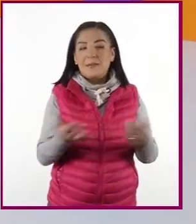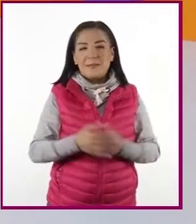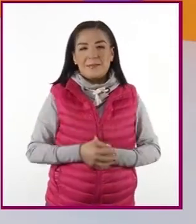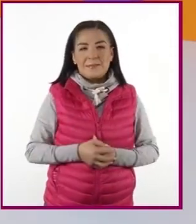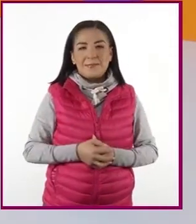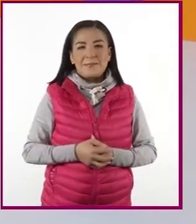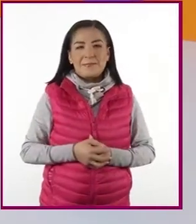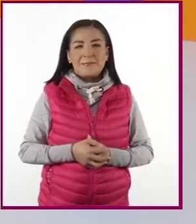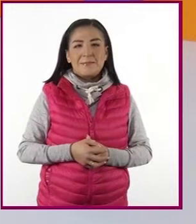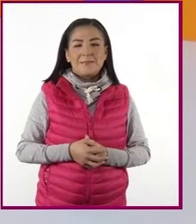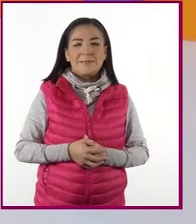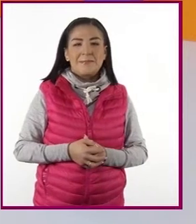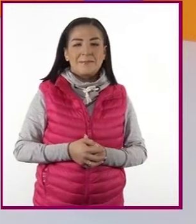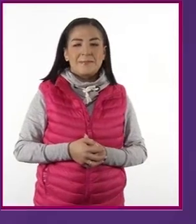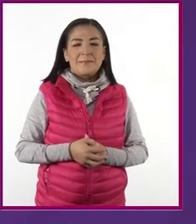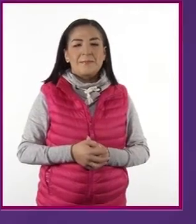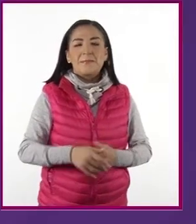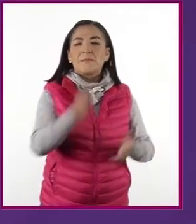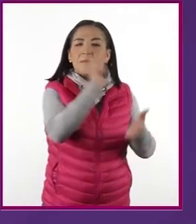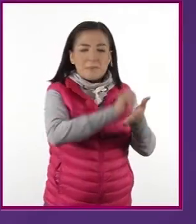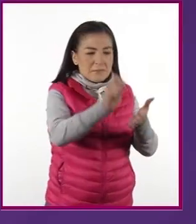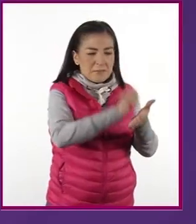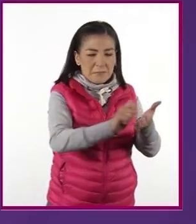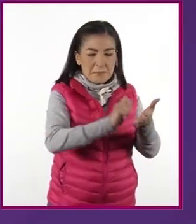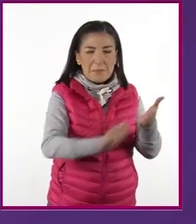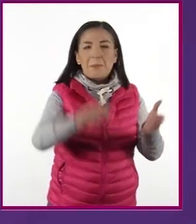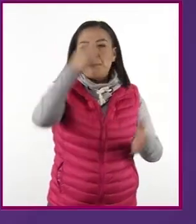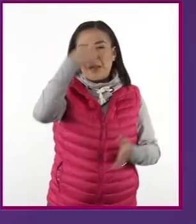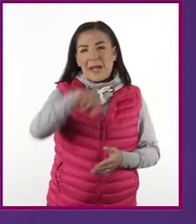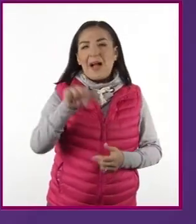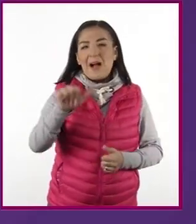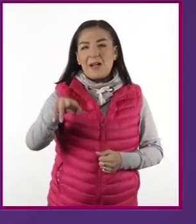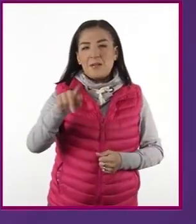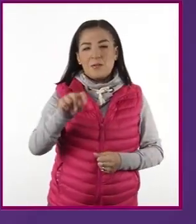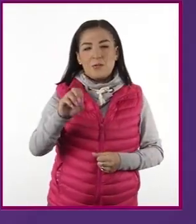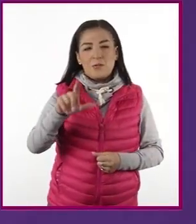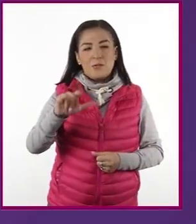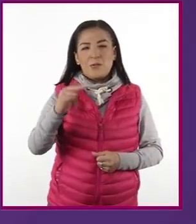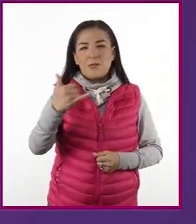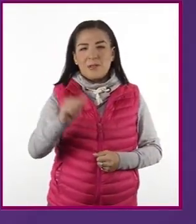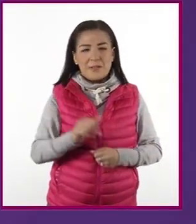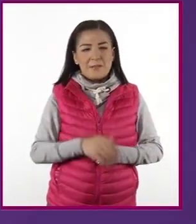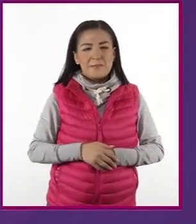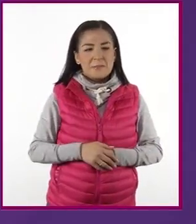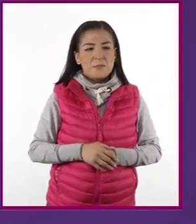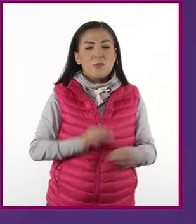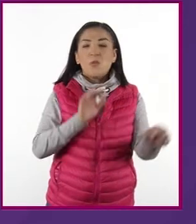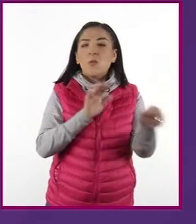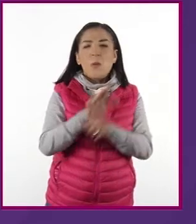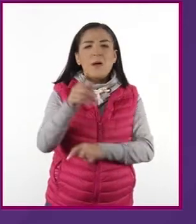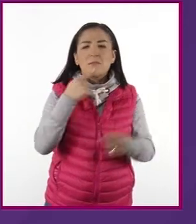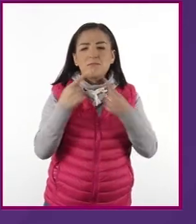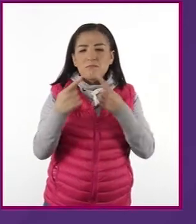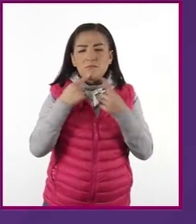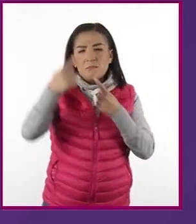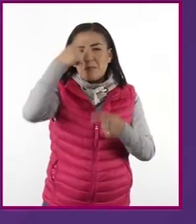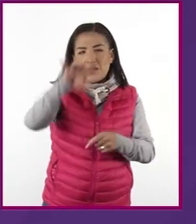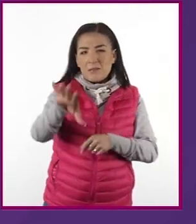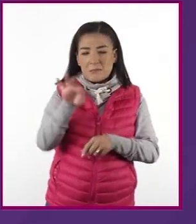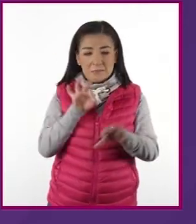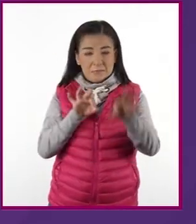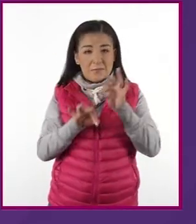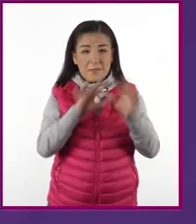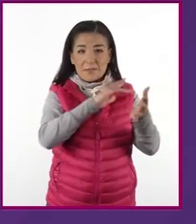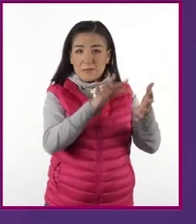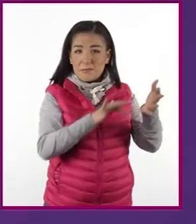para antologías. ¿Cuál fue el criterio para la selección de los textos? ¿Qué exige